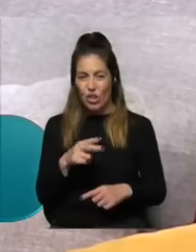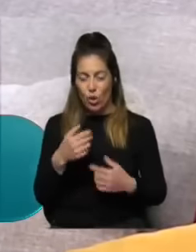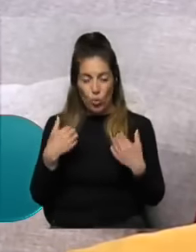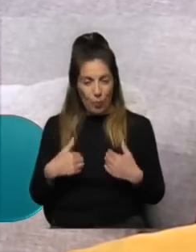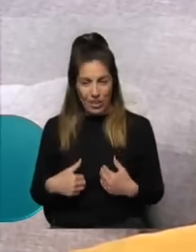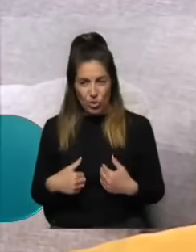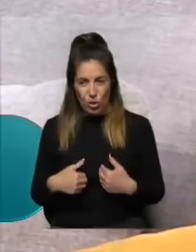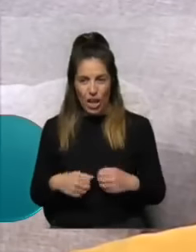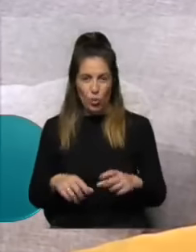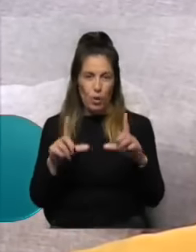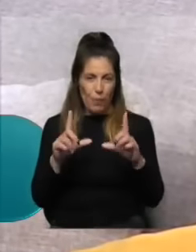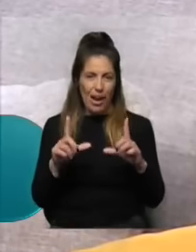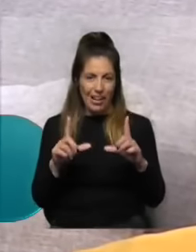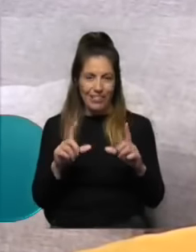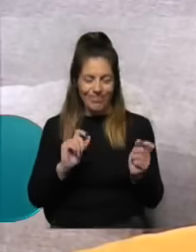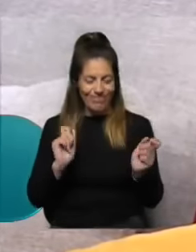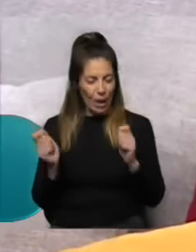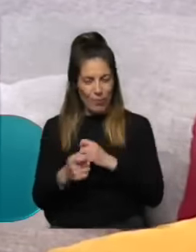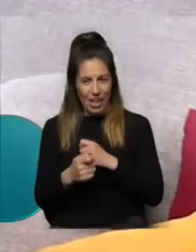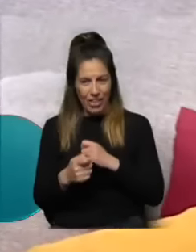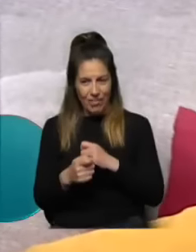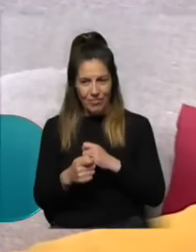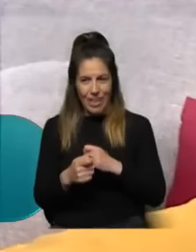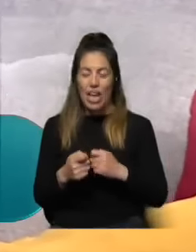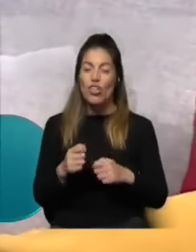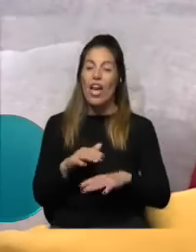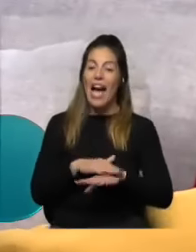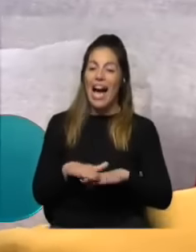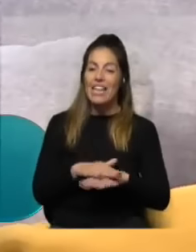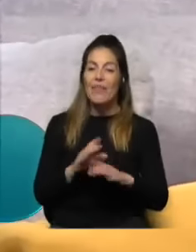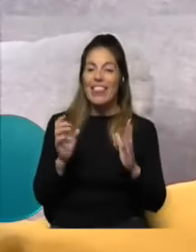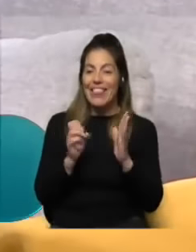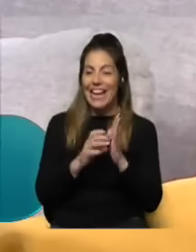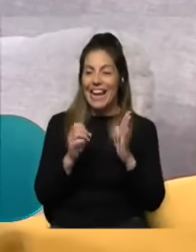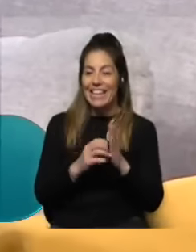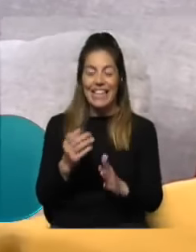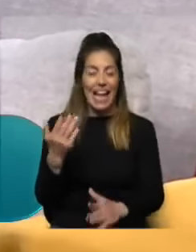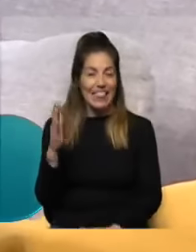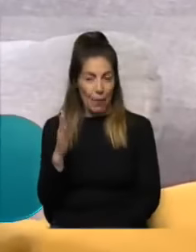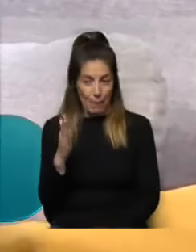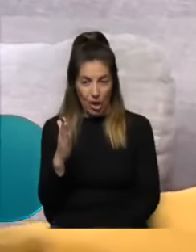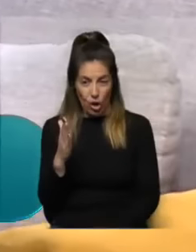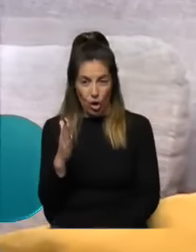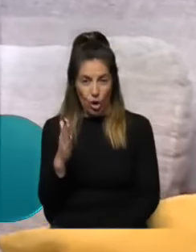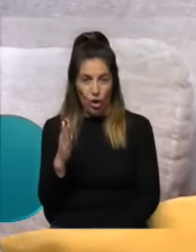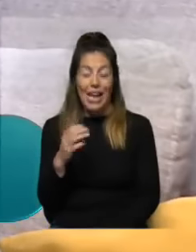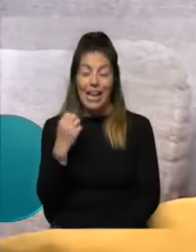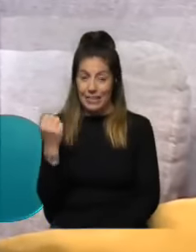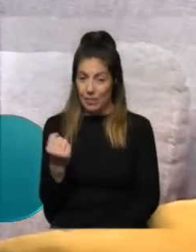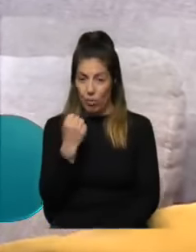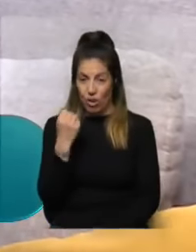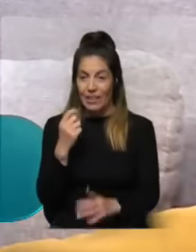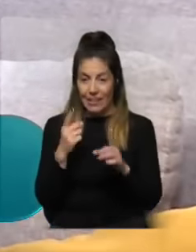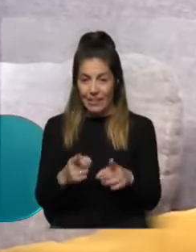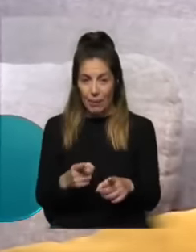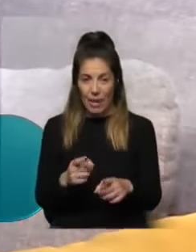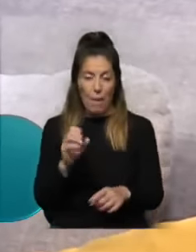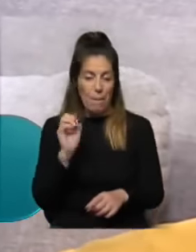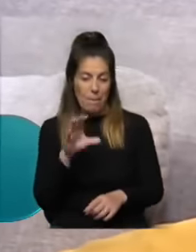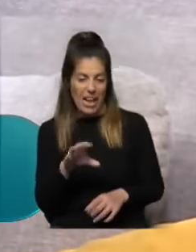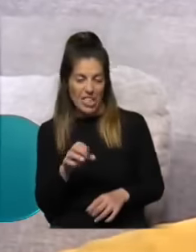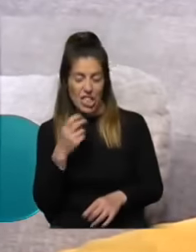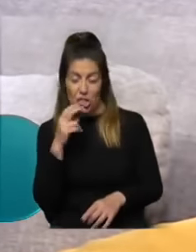y tu imagen distorsionada. Entonces, a nivel de calidad de espejo, entre comillas, no es menor el tema tener manchas y yo